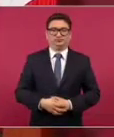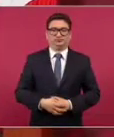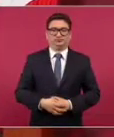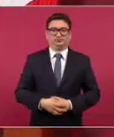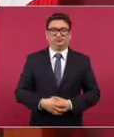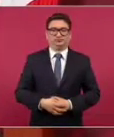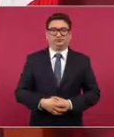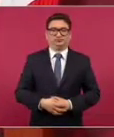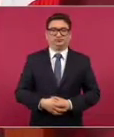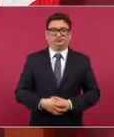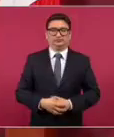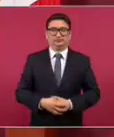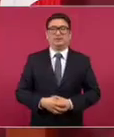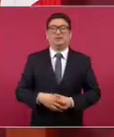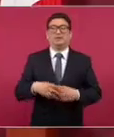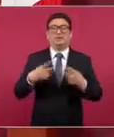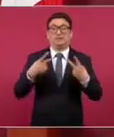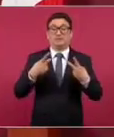mucha afición